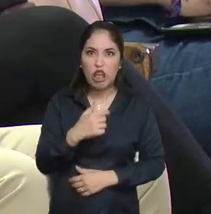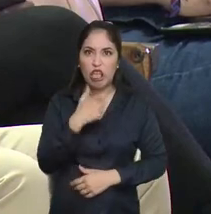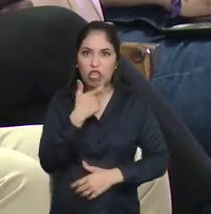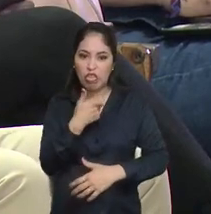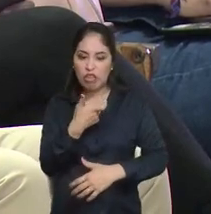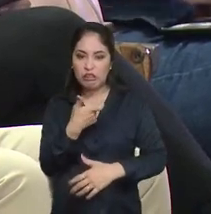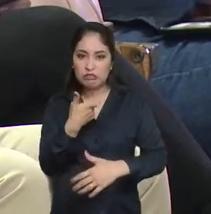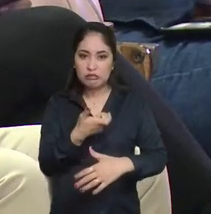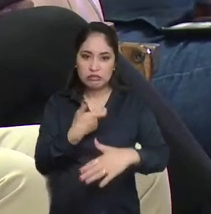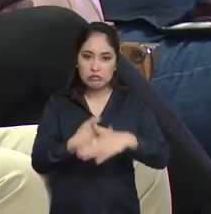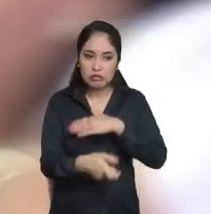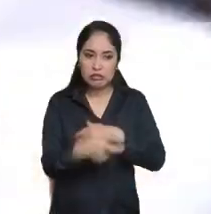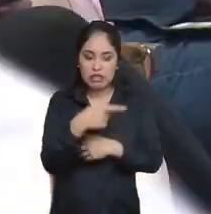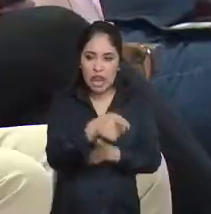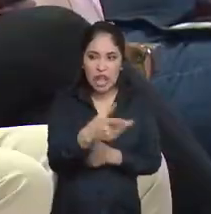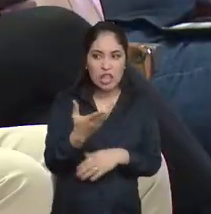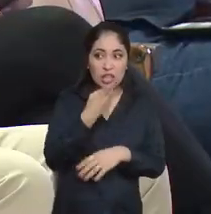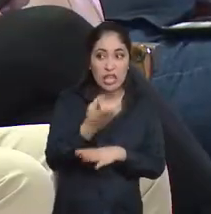combatir.